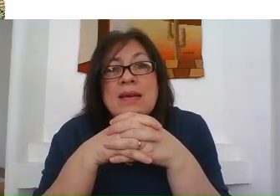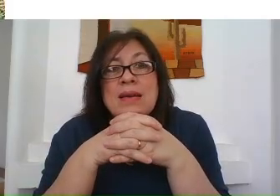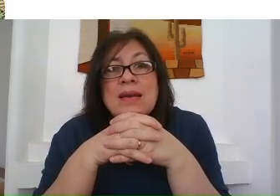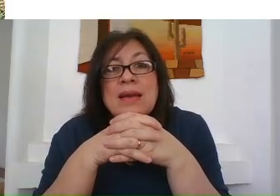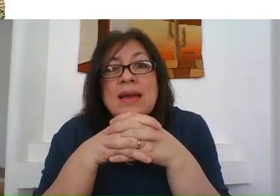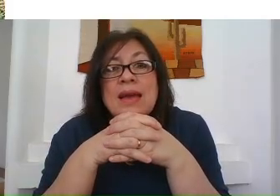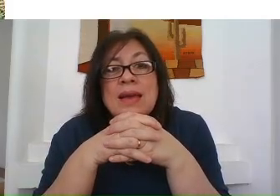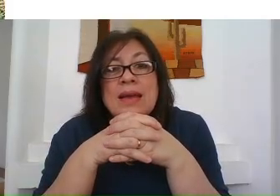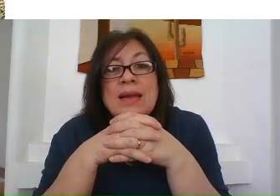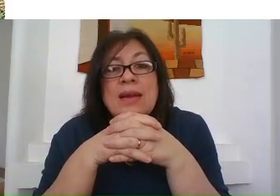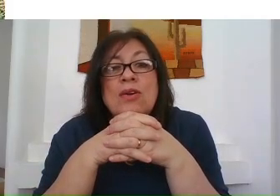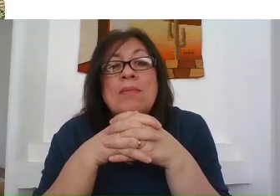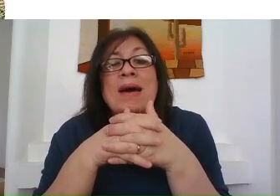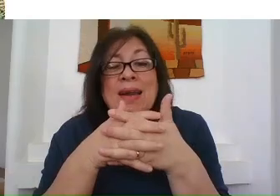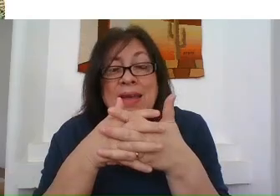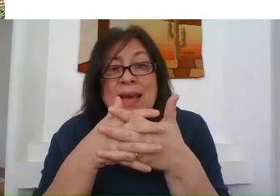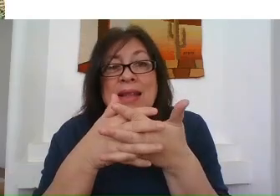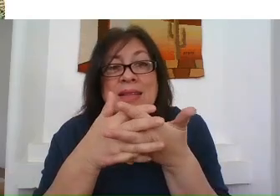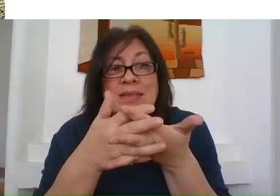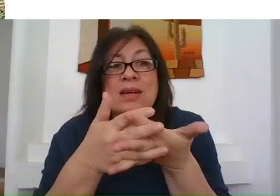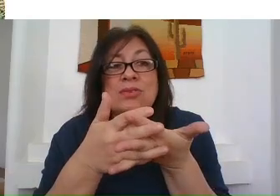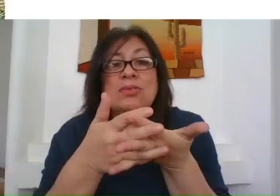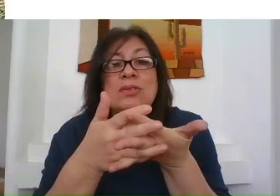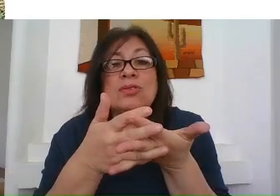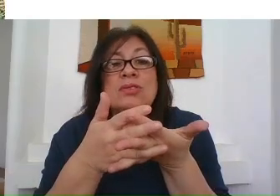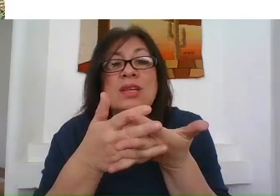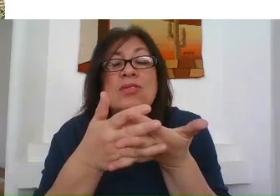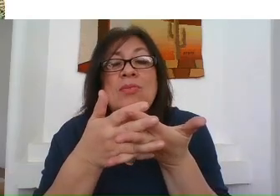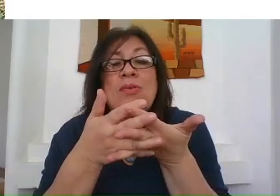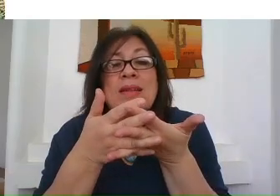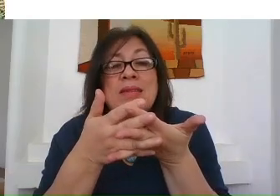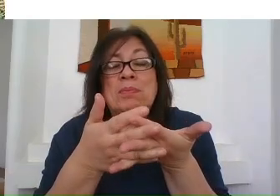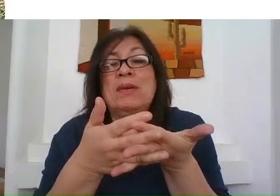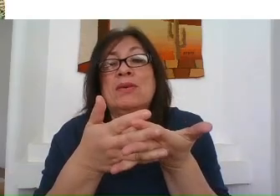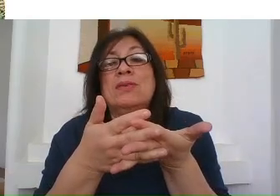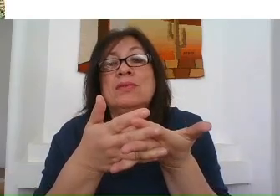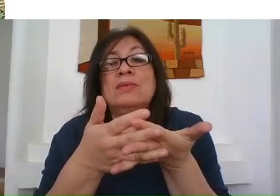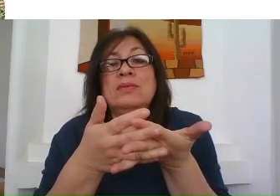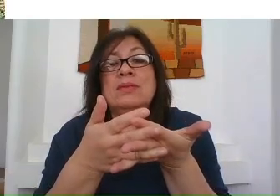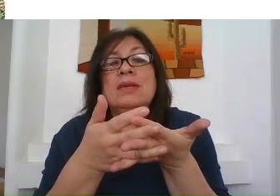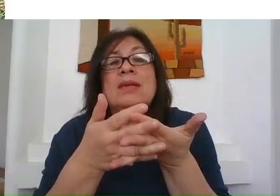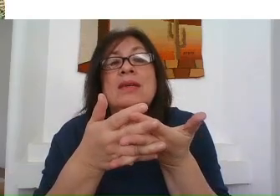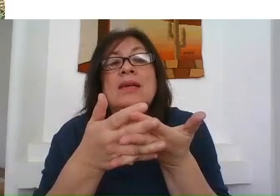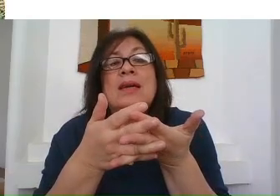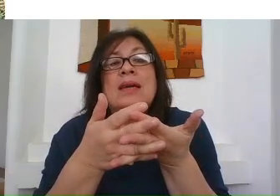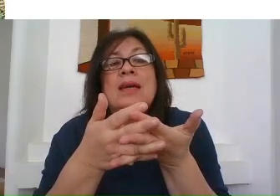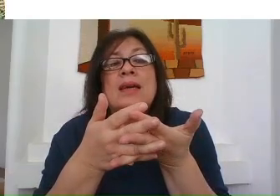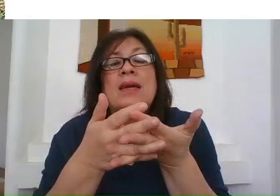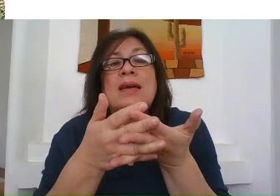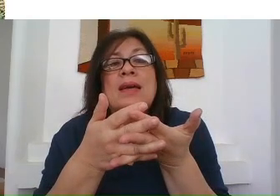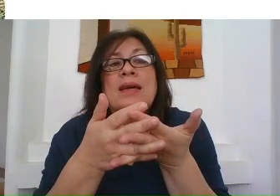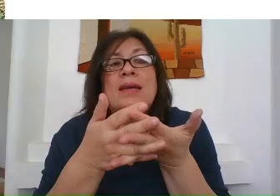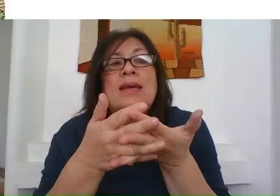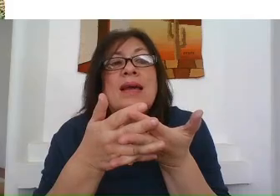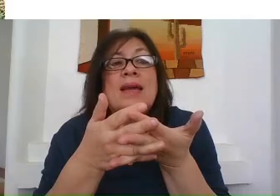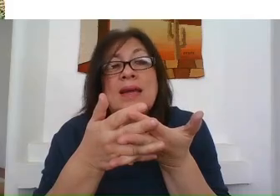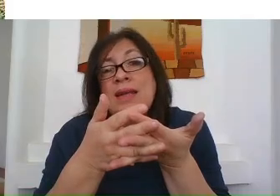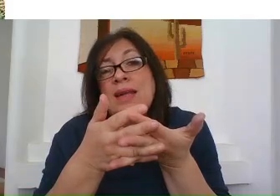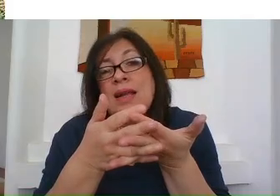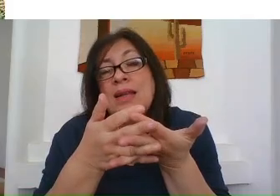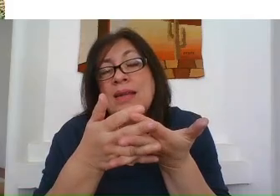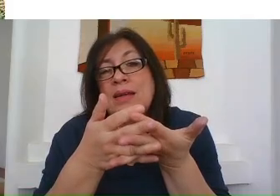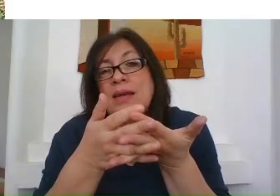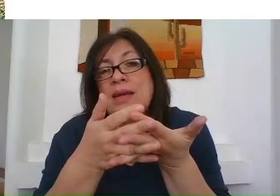eh, que lo marque al desarrollo entonces como atípico. Eh, y